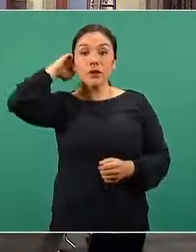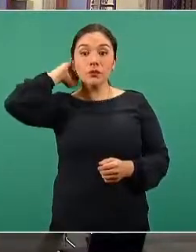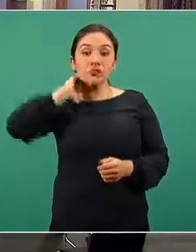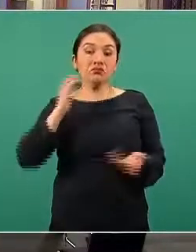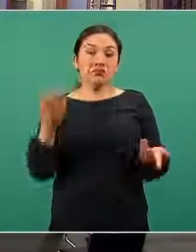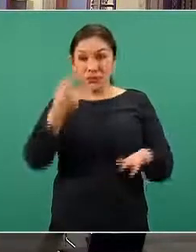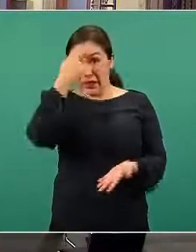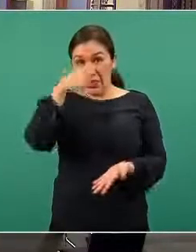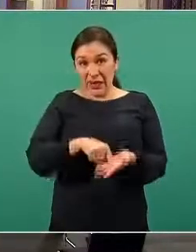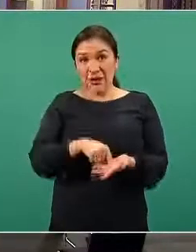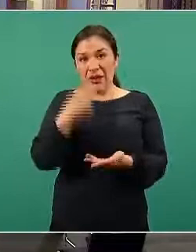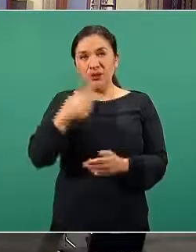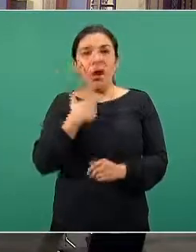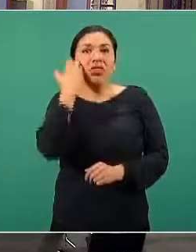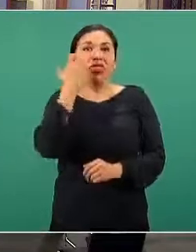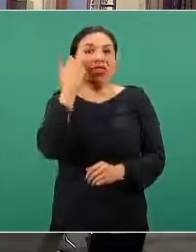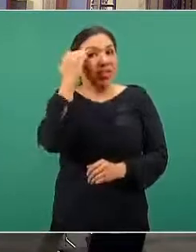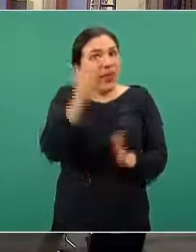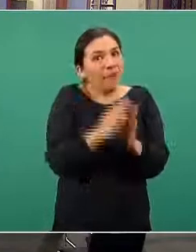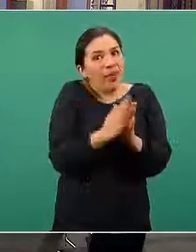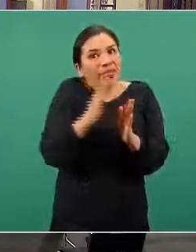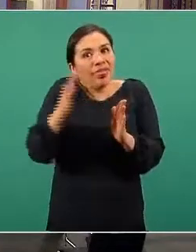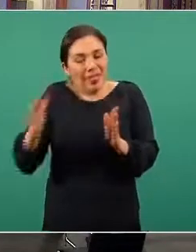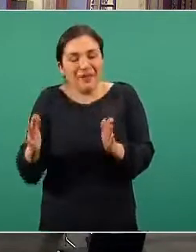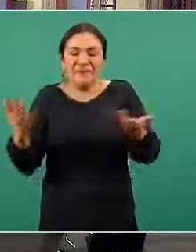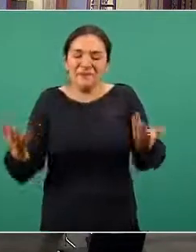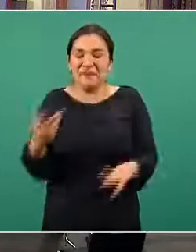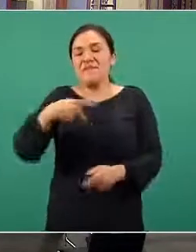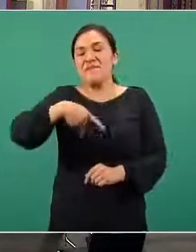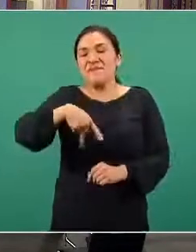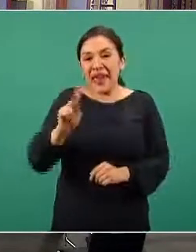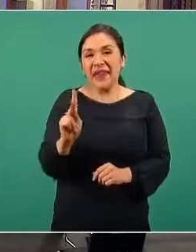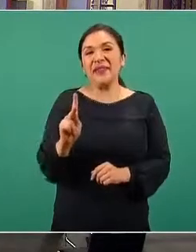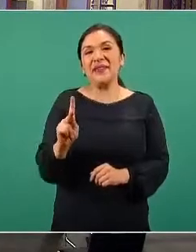Pues yo creo que abusé un poquito más del tiempo, pero eso